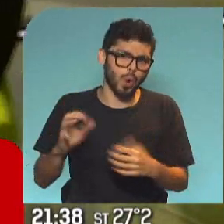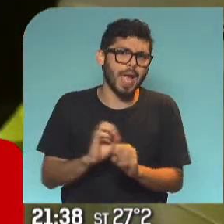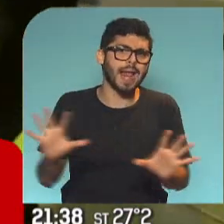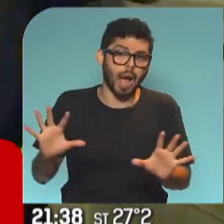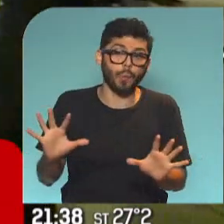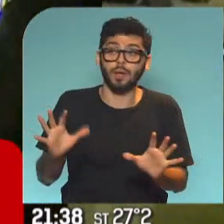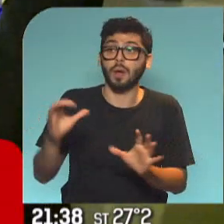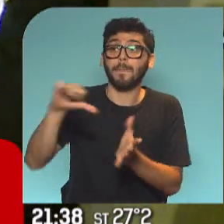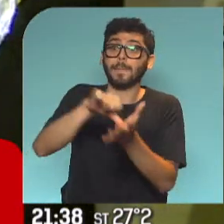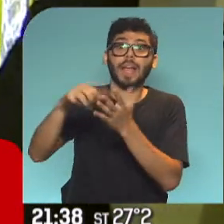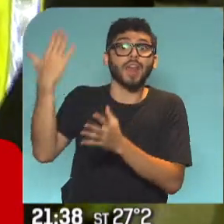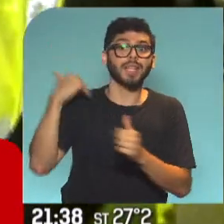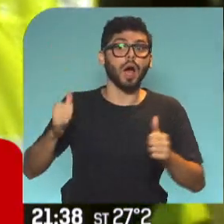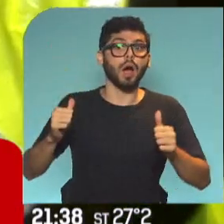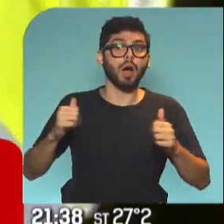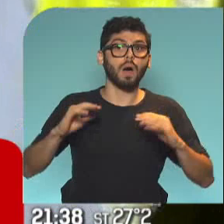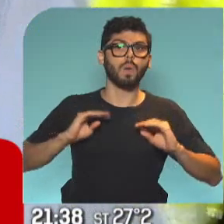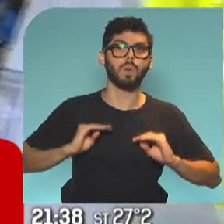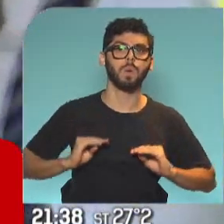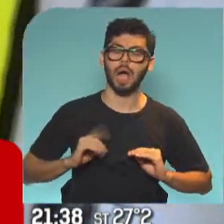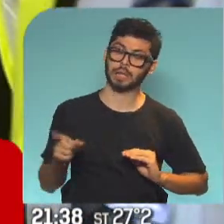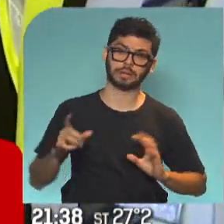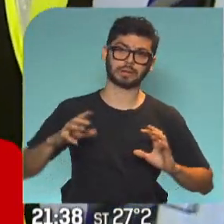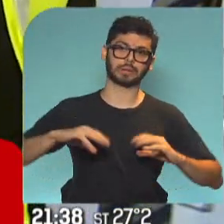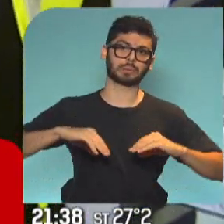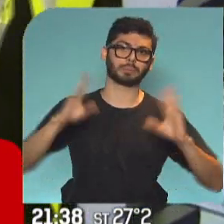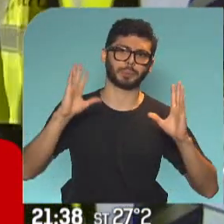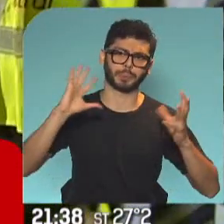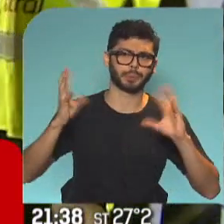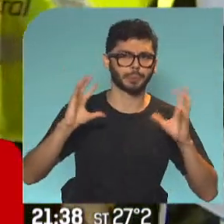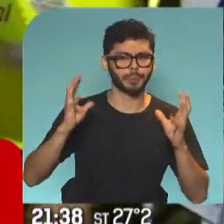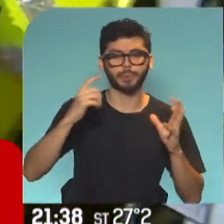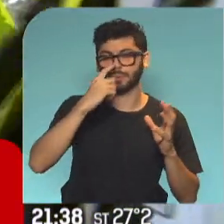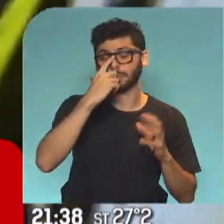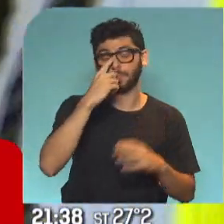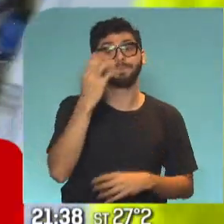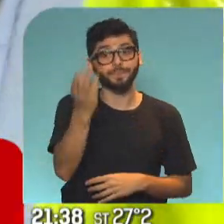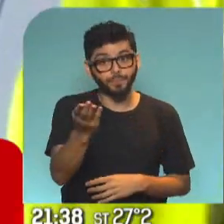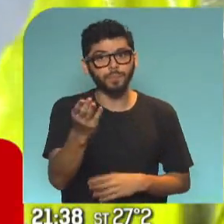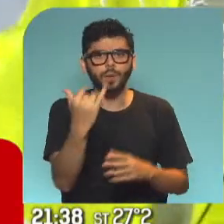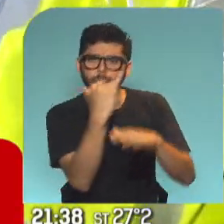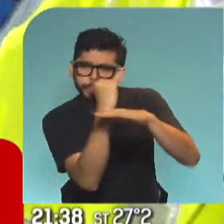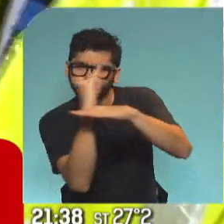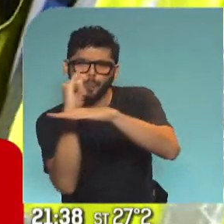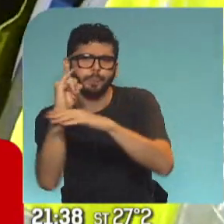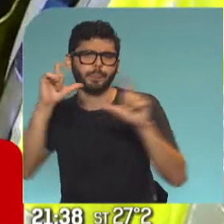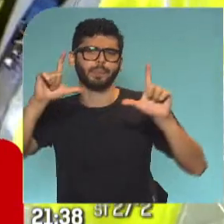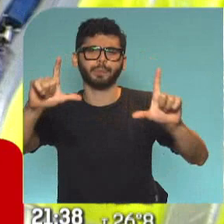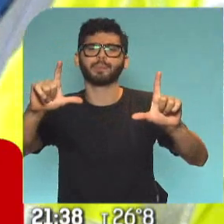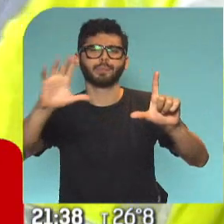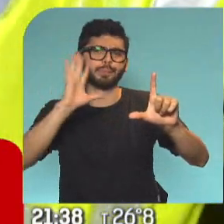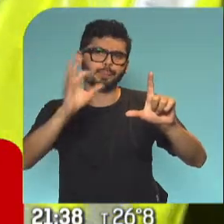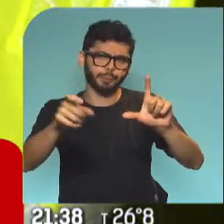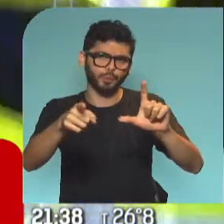últimos meses, otra vez se han entreverado en esos fatídicos primeros puestos. Allí entonces un primer plano para